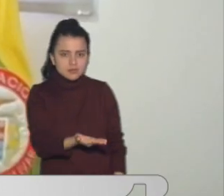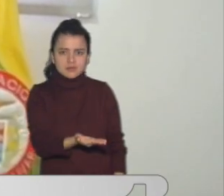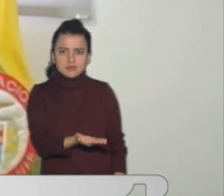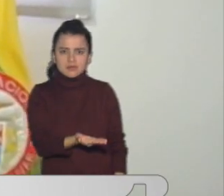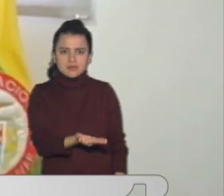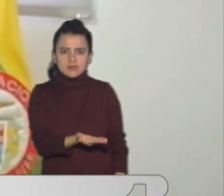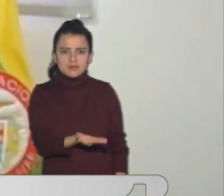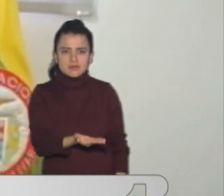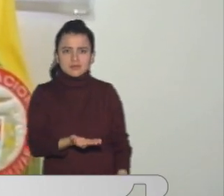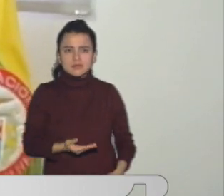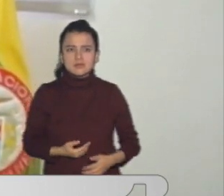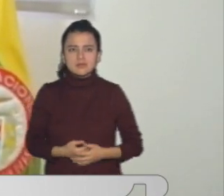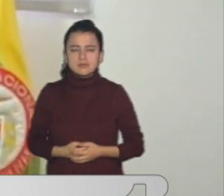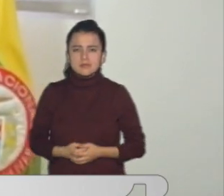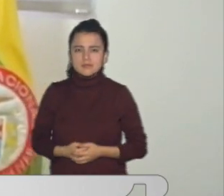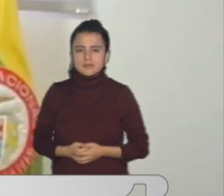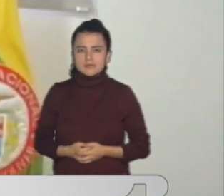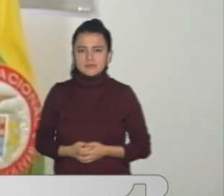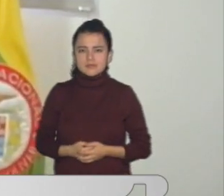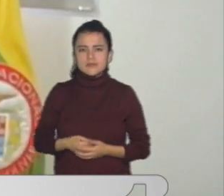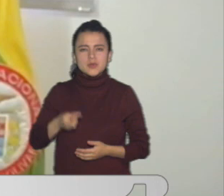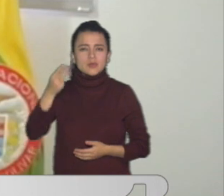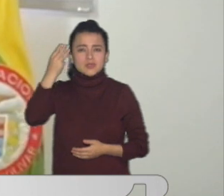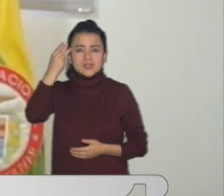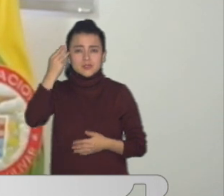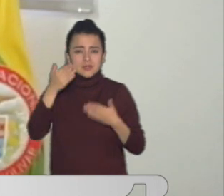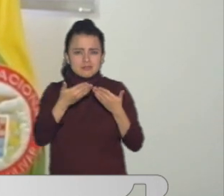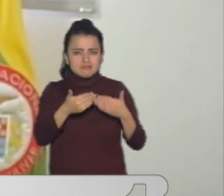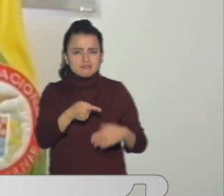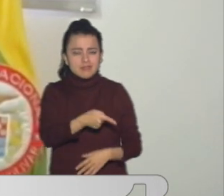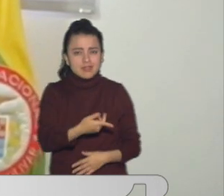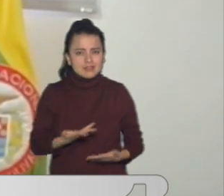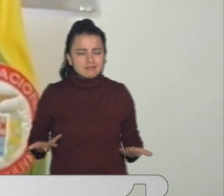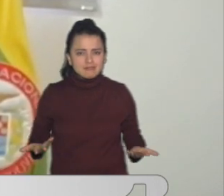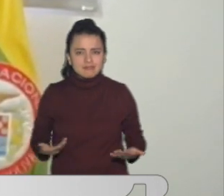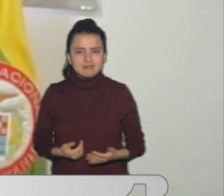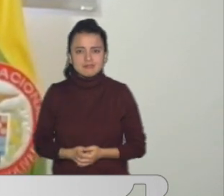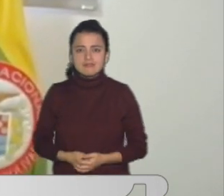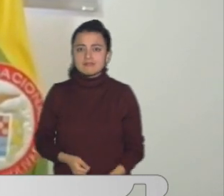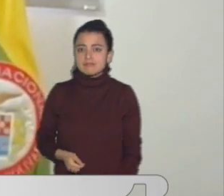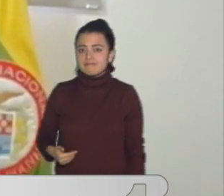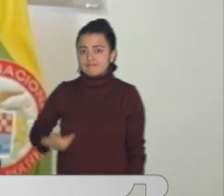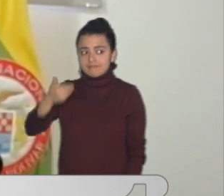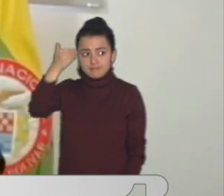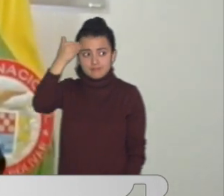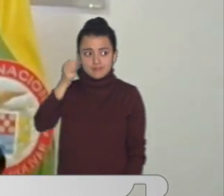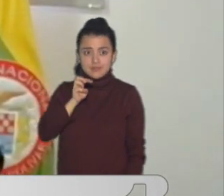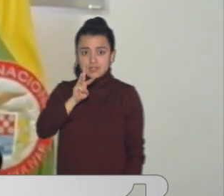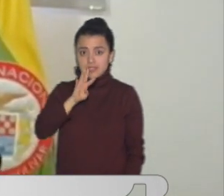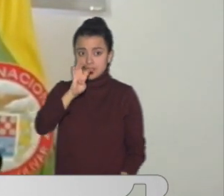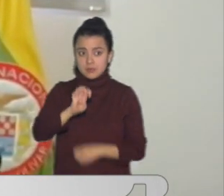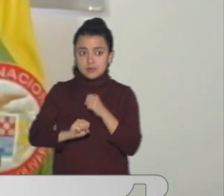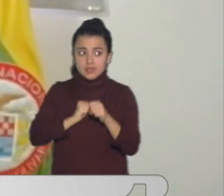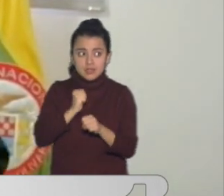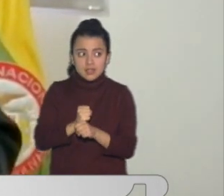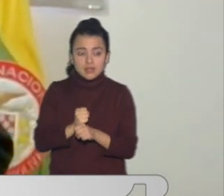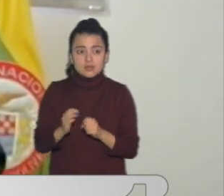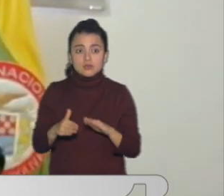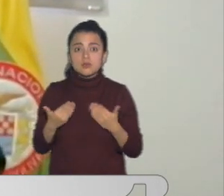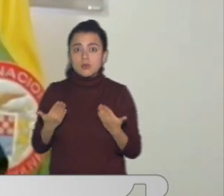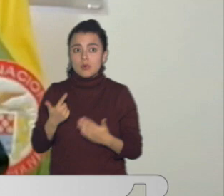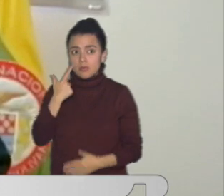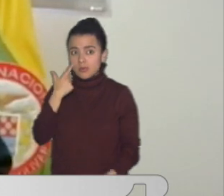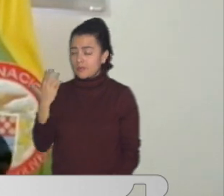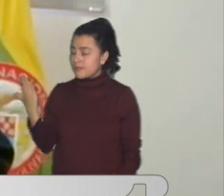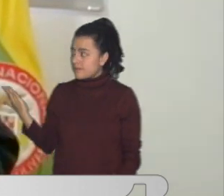Se logra la captura de un hombre identificado como Boris Enrique Lastre Velázquez, de 39 años, quien intentó abusar de una menor de 11 años con síndrome